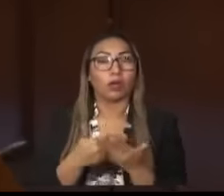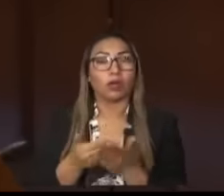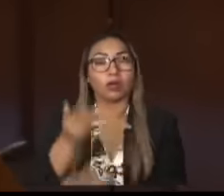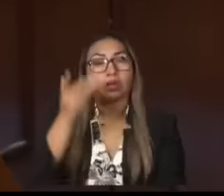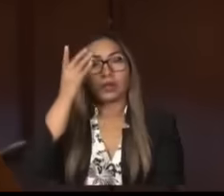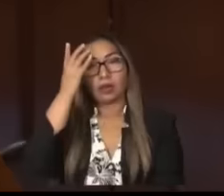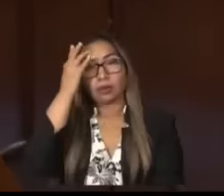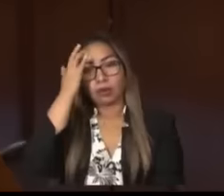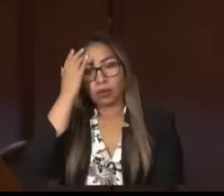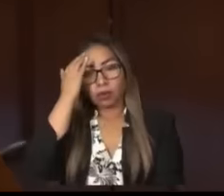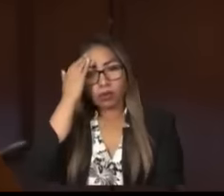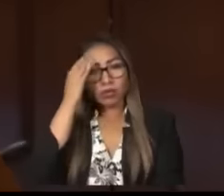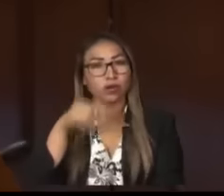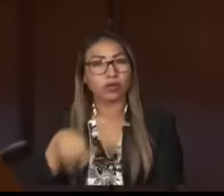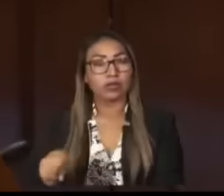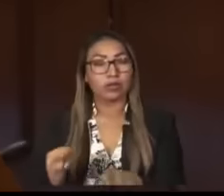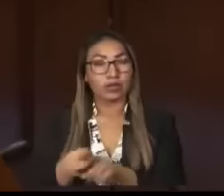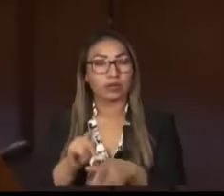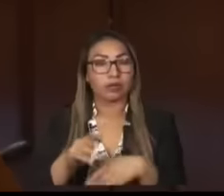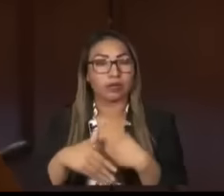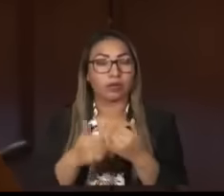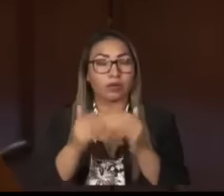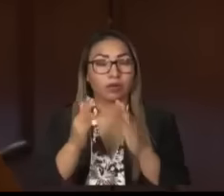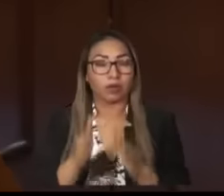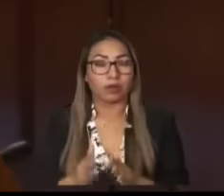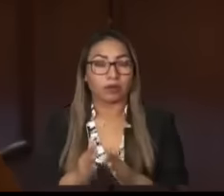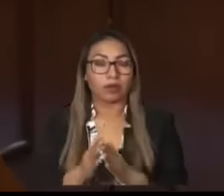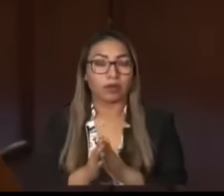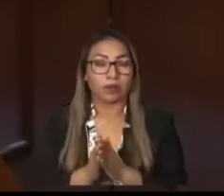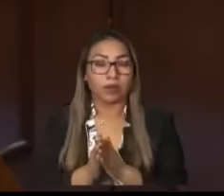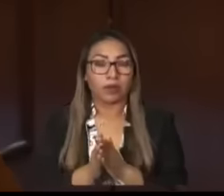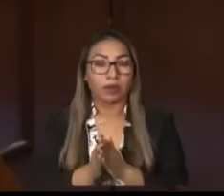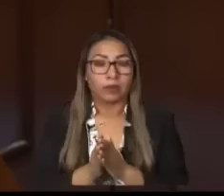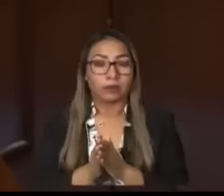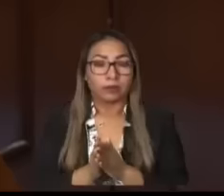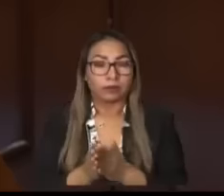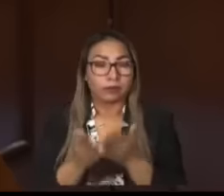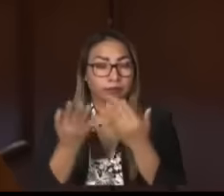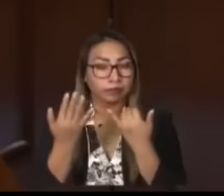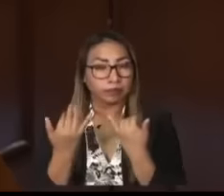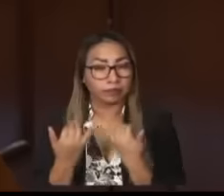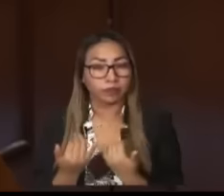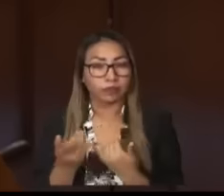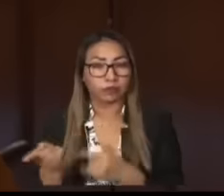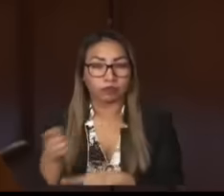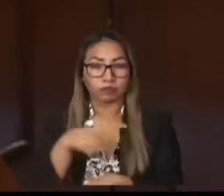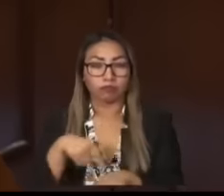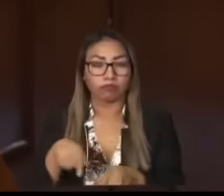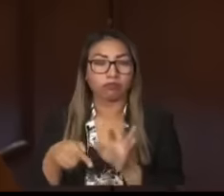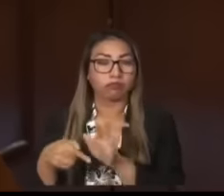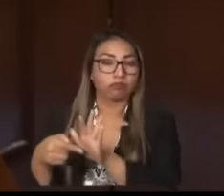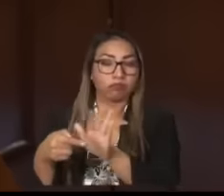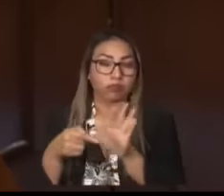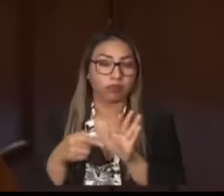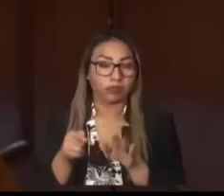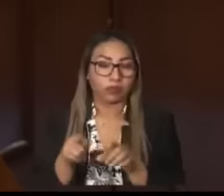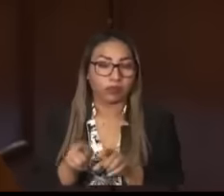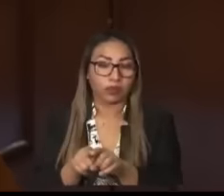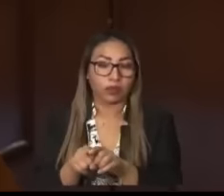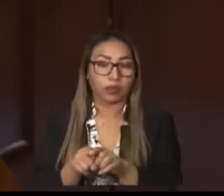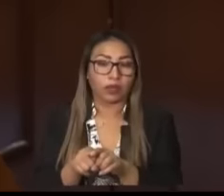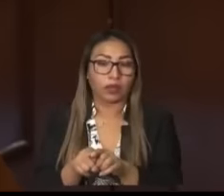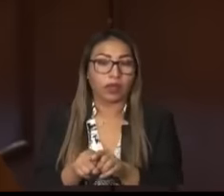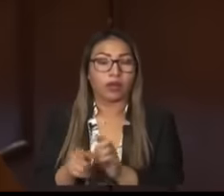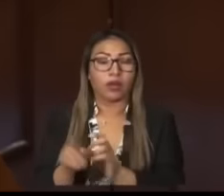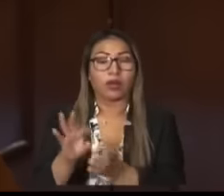del pueblo. Queremos que ustedes ahora demuestren que están identificados